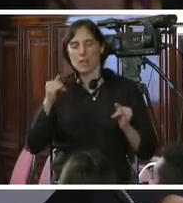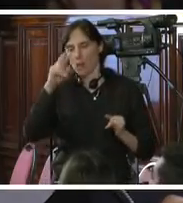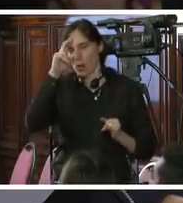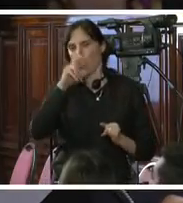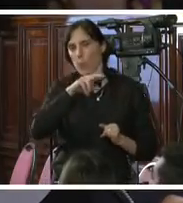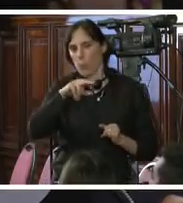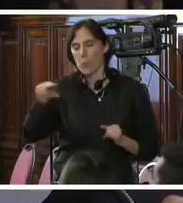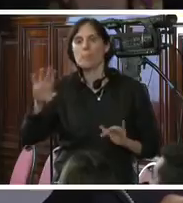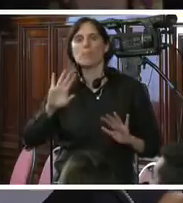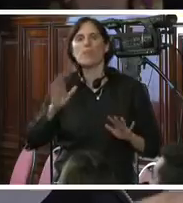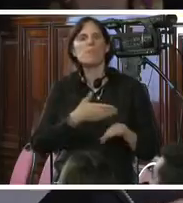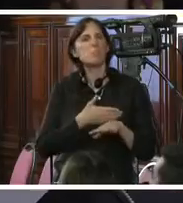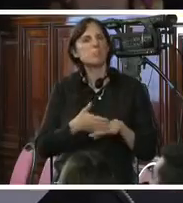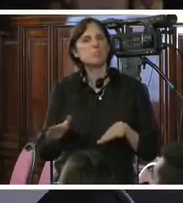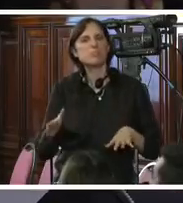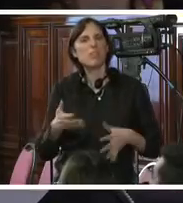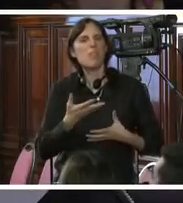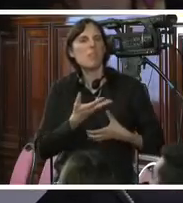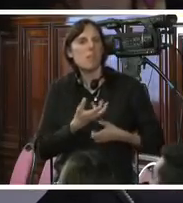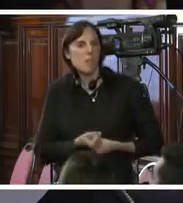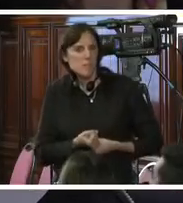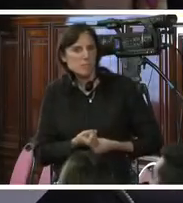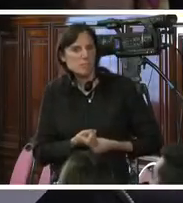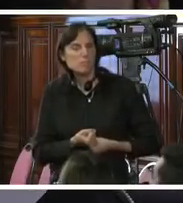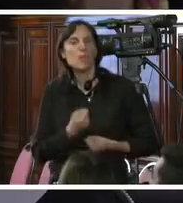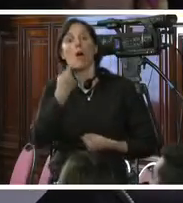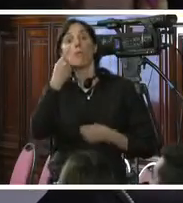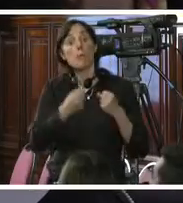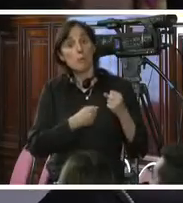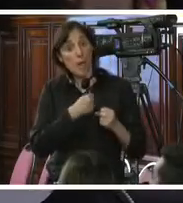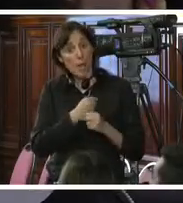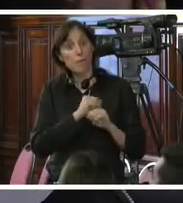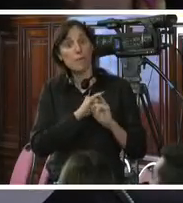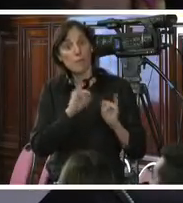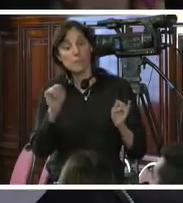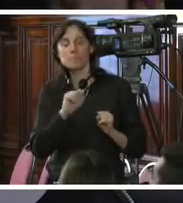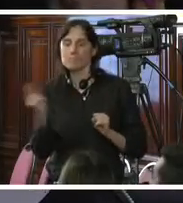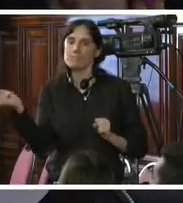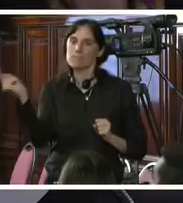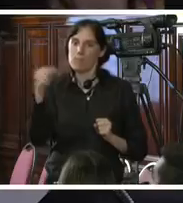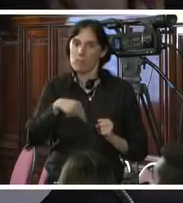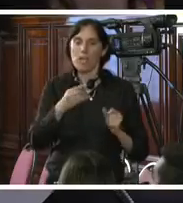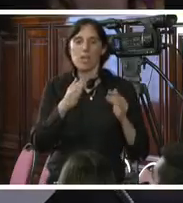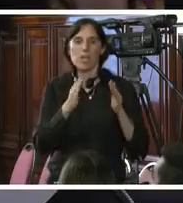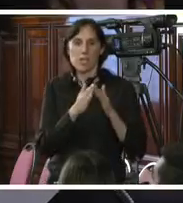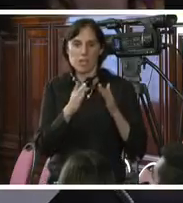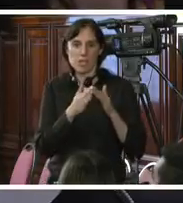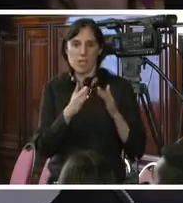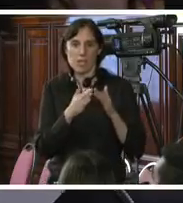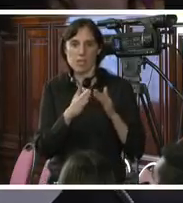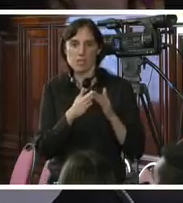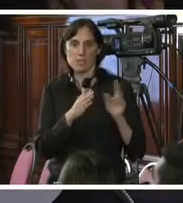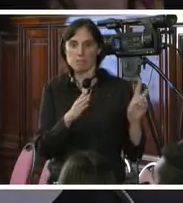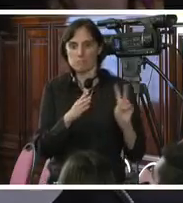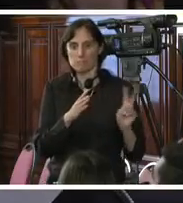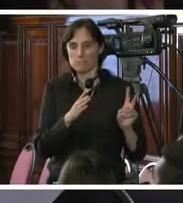dada de alta, entró en depresión. Un año después pudo volver a su casa con una tía materna, con quien comparte la responsabilidad de cuidar a